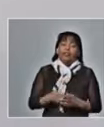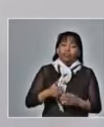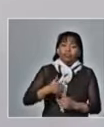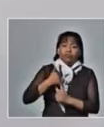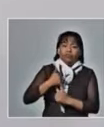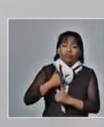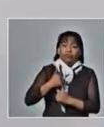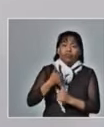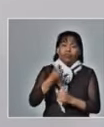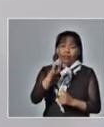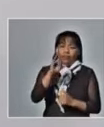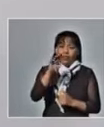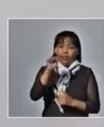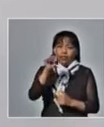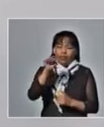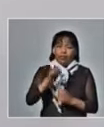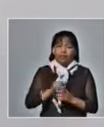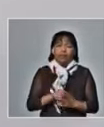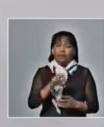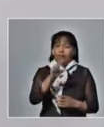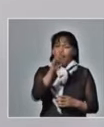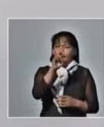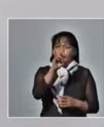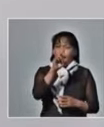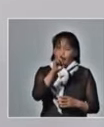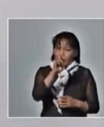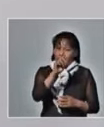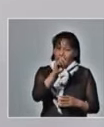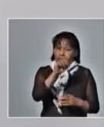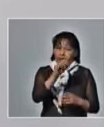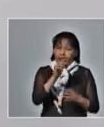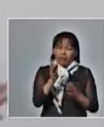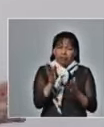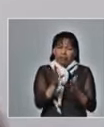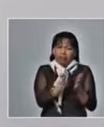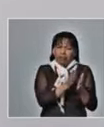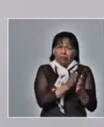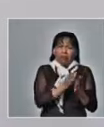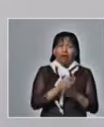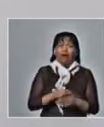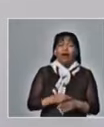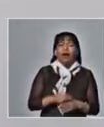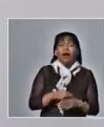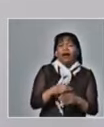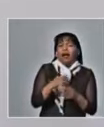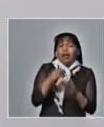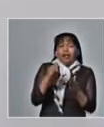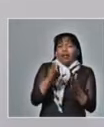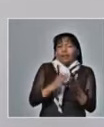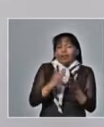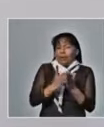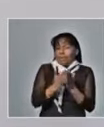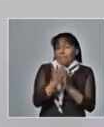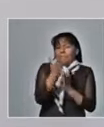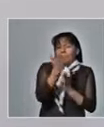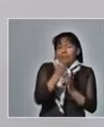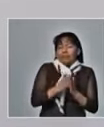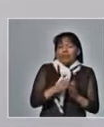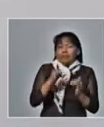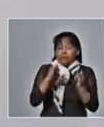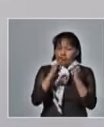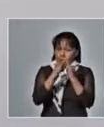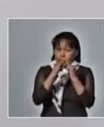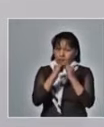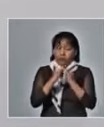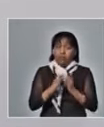2 años, pasamos del lugar 30 al cuarto lugar nacional en servicios de calidad, según los indicadores del Instituto Mexicano del Seguro Social. A